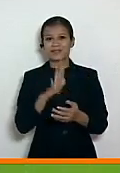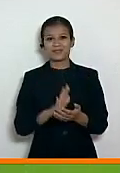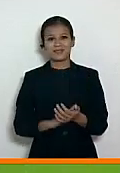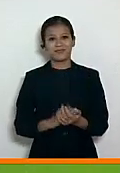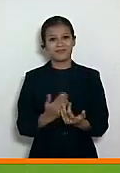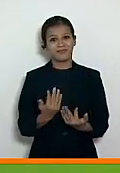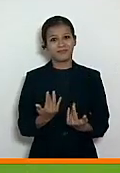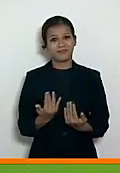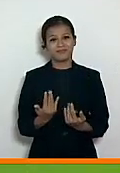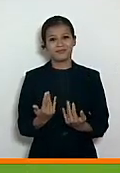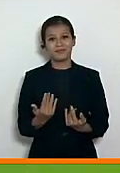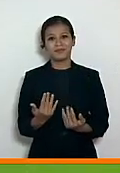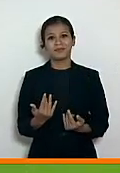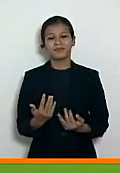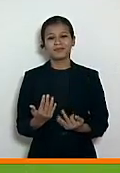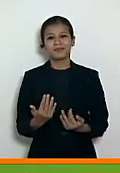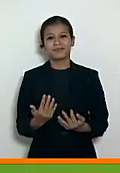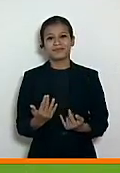es...